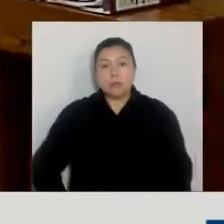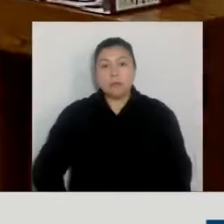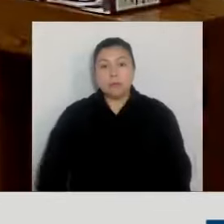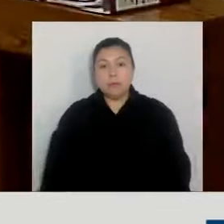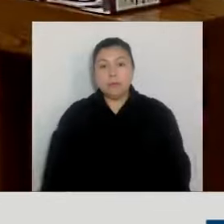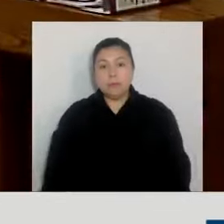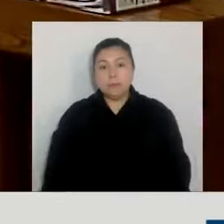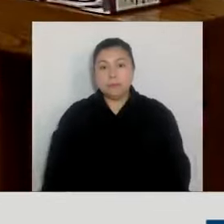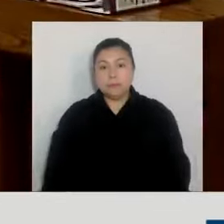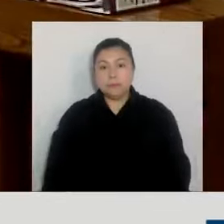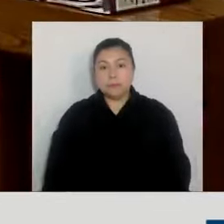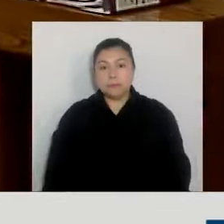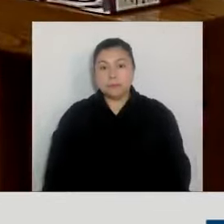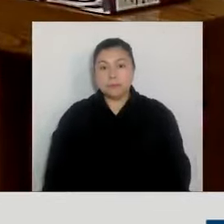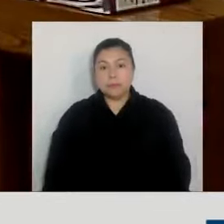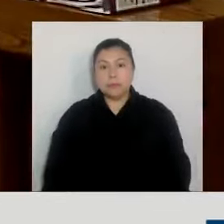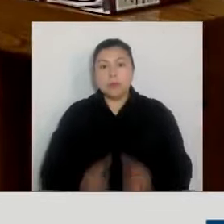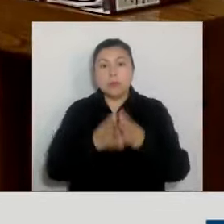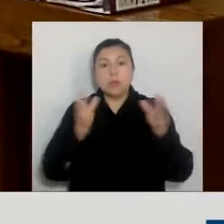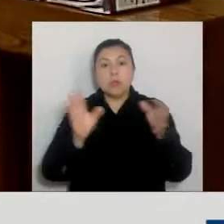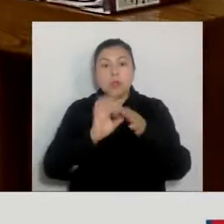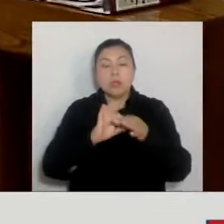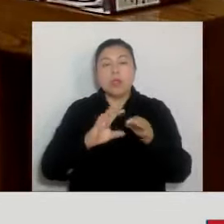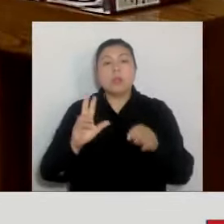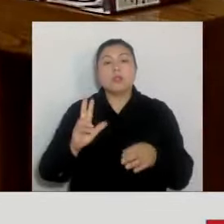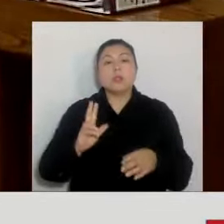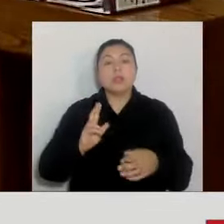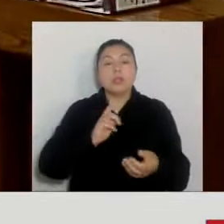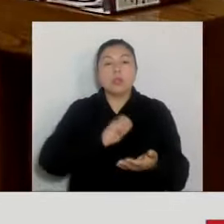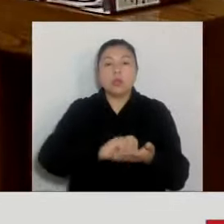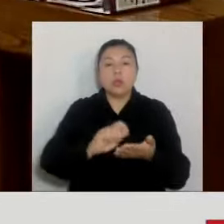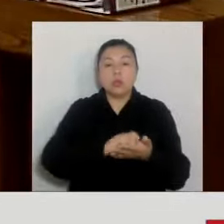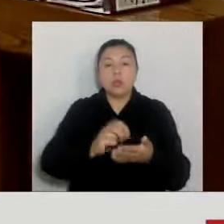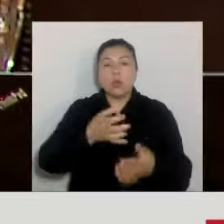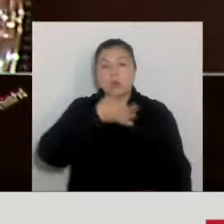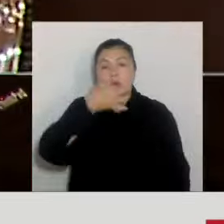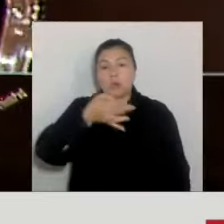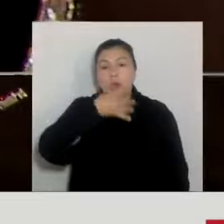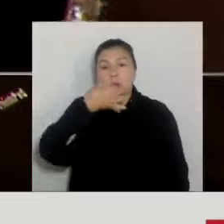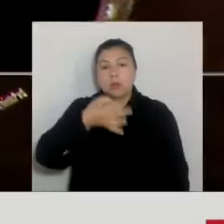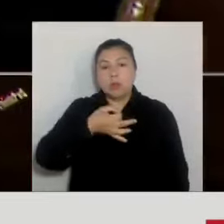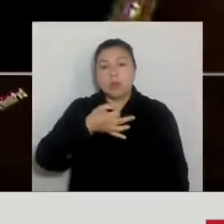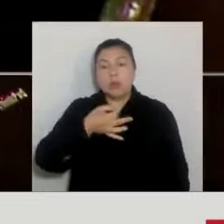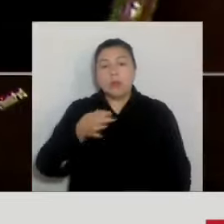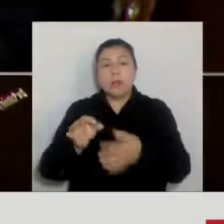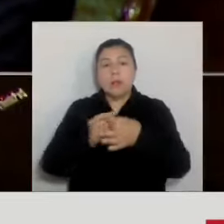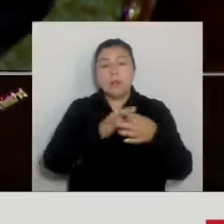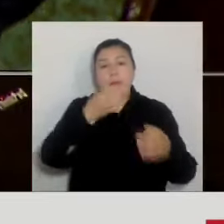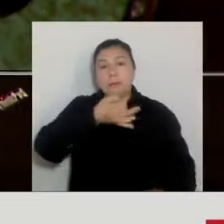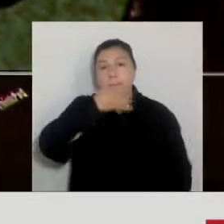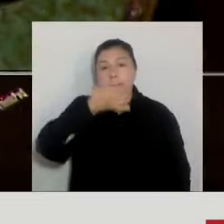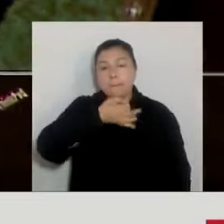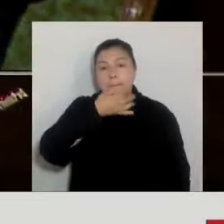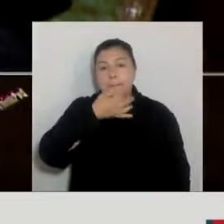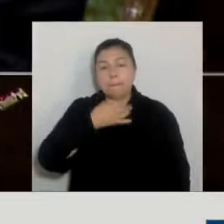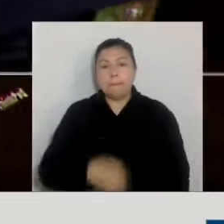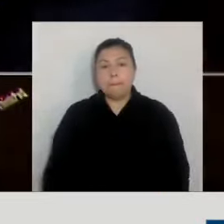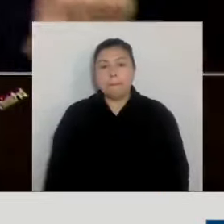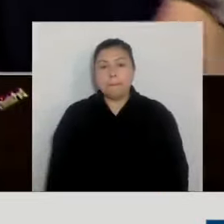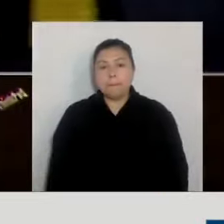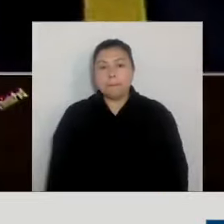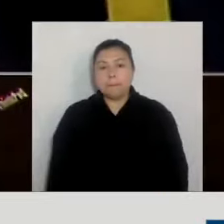presidenta Muchas gracias prosecretario ofrezco la palabra sobre la cuenta